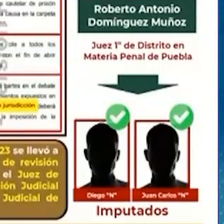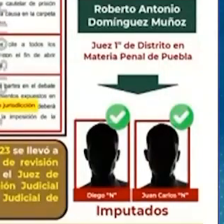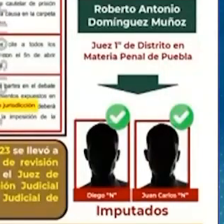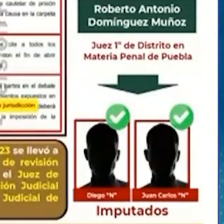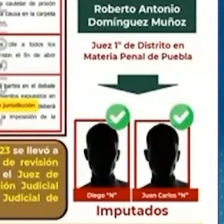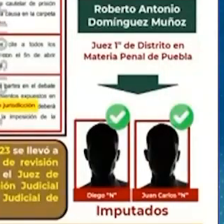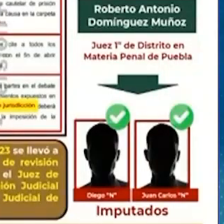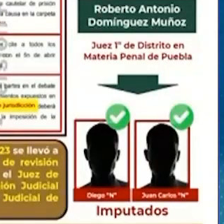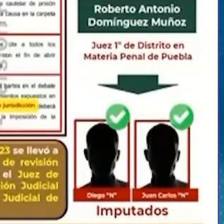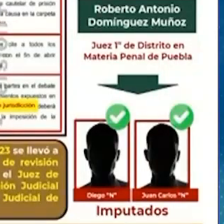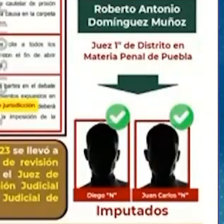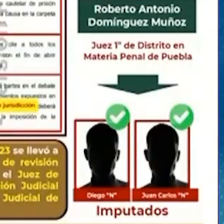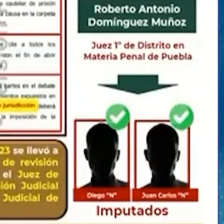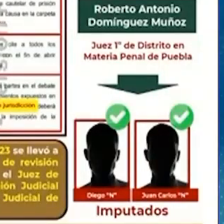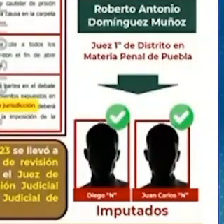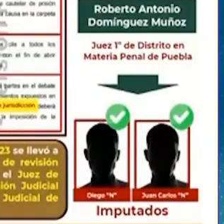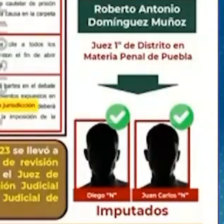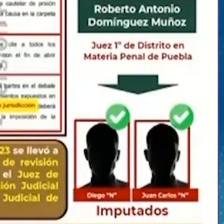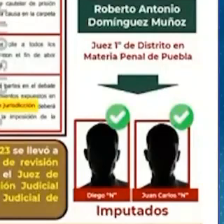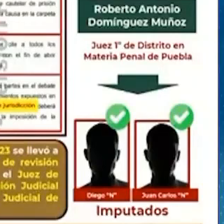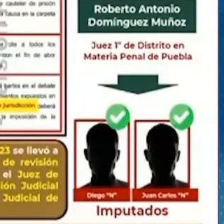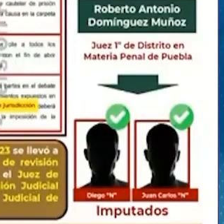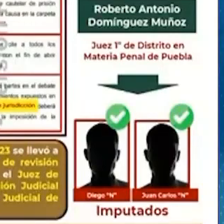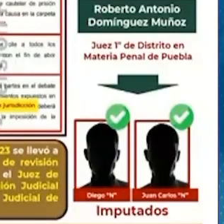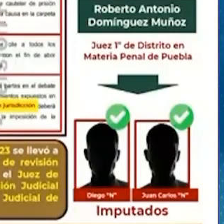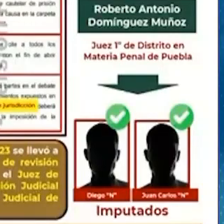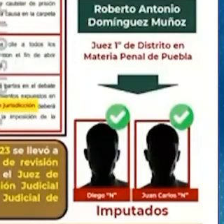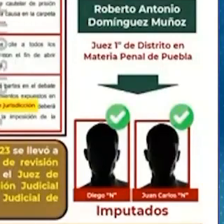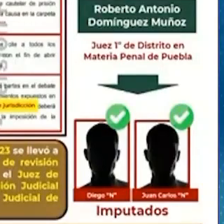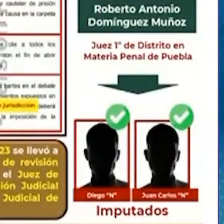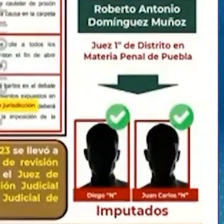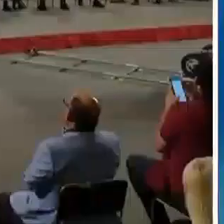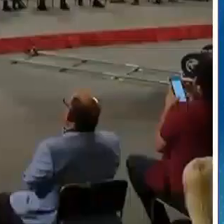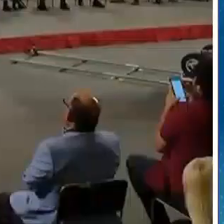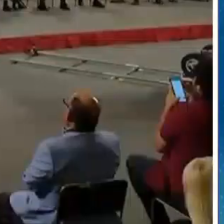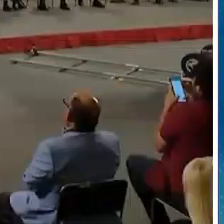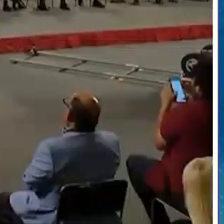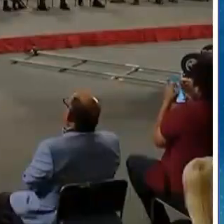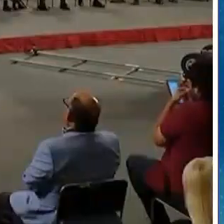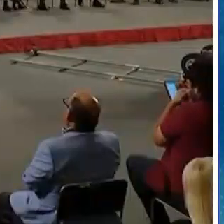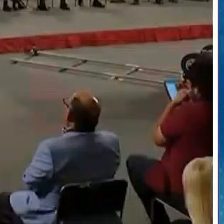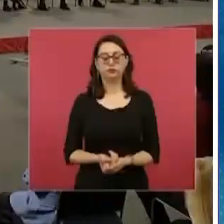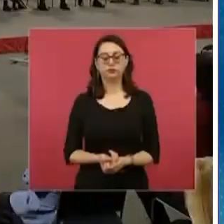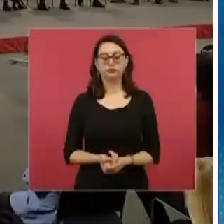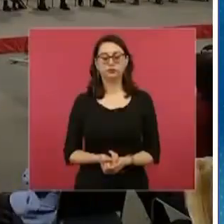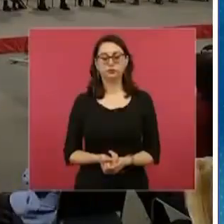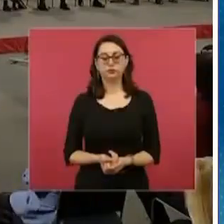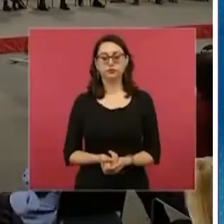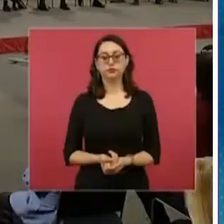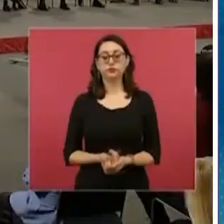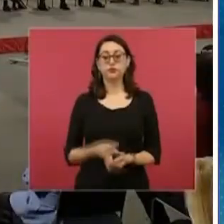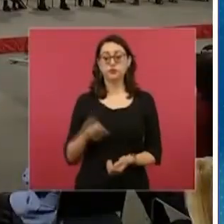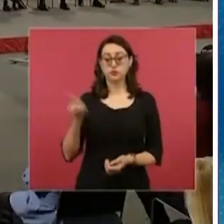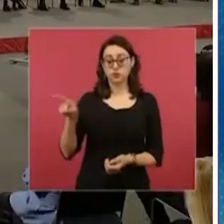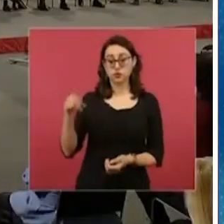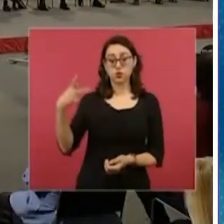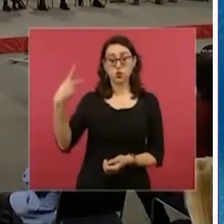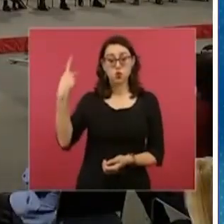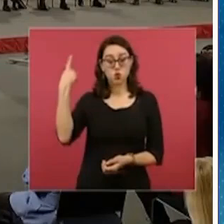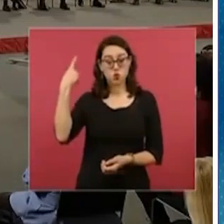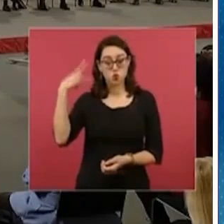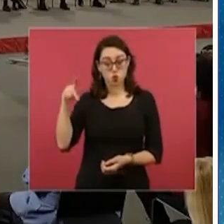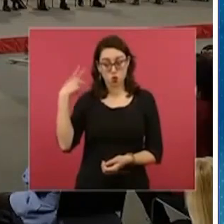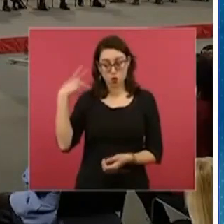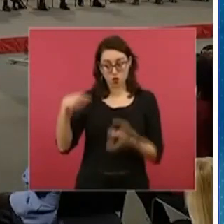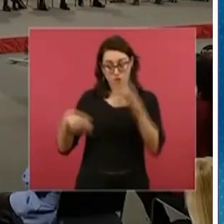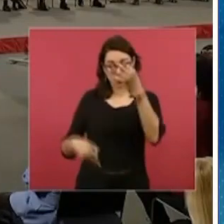cautelares a dos secuestradores. Se trata del caso del secuestro de una mujer cometido el 23 de enero del año 2018 por Diego y por